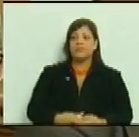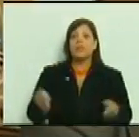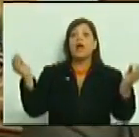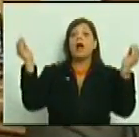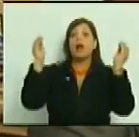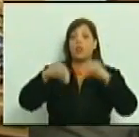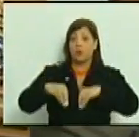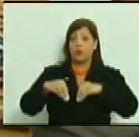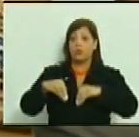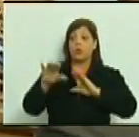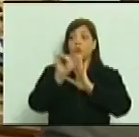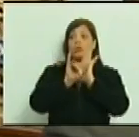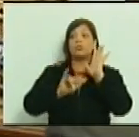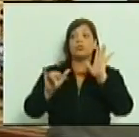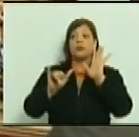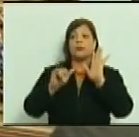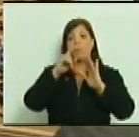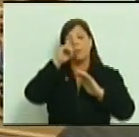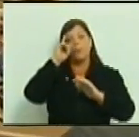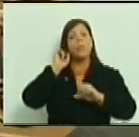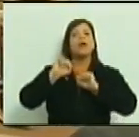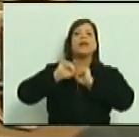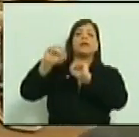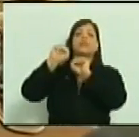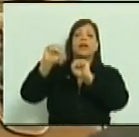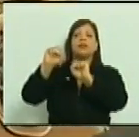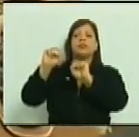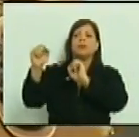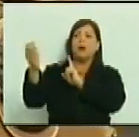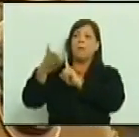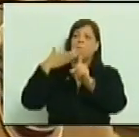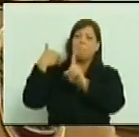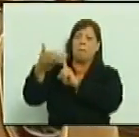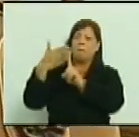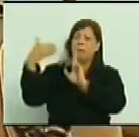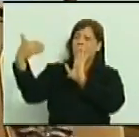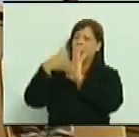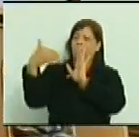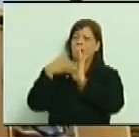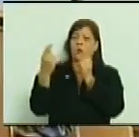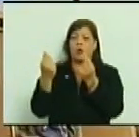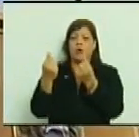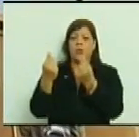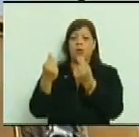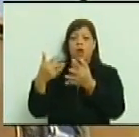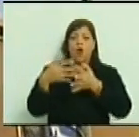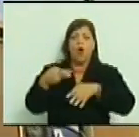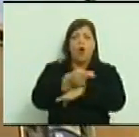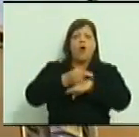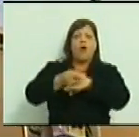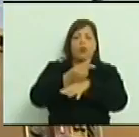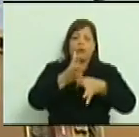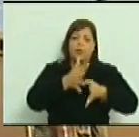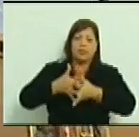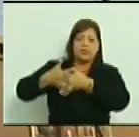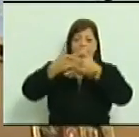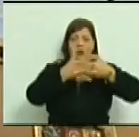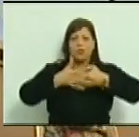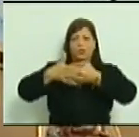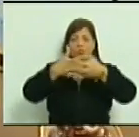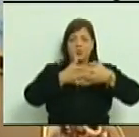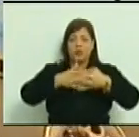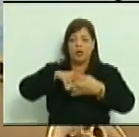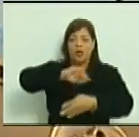Acuerdo constituyente de rechazo al criminal bloqueo económico del gobierno de los Estados Unidos de América a